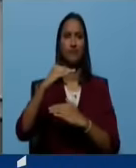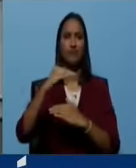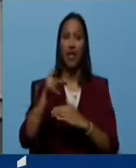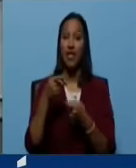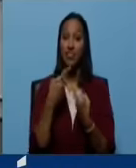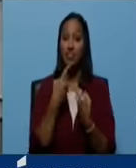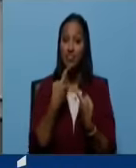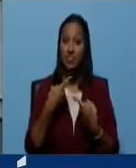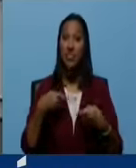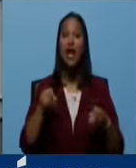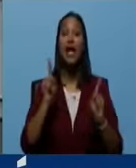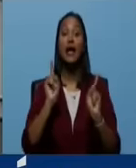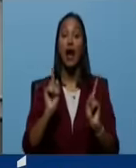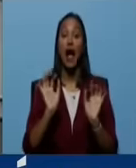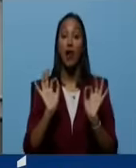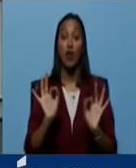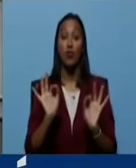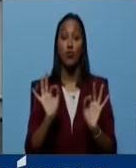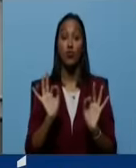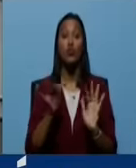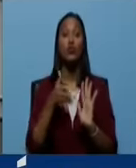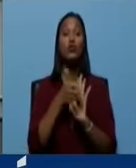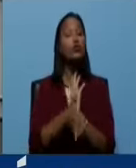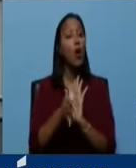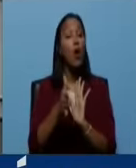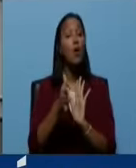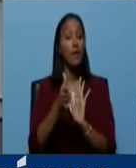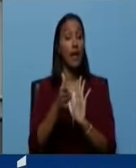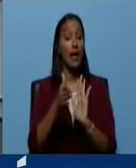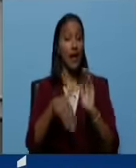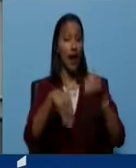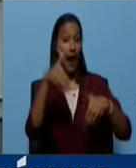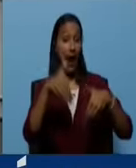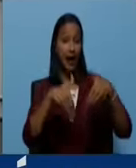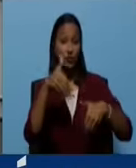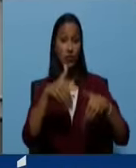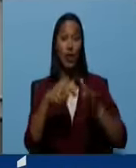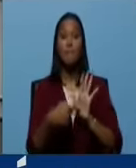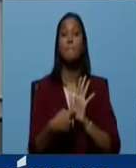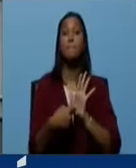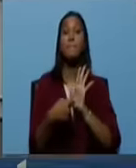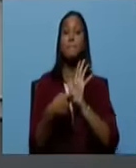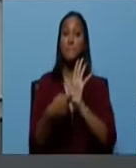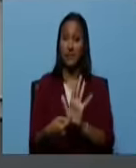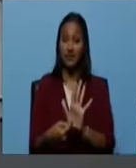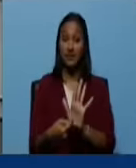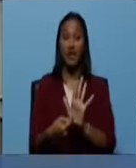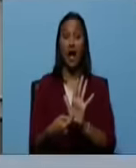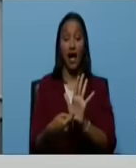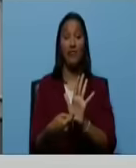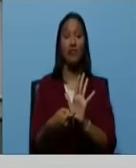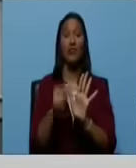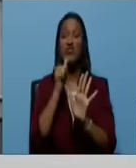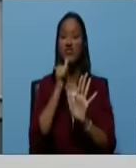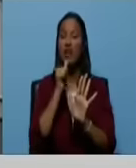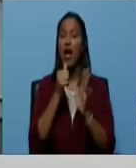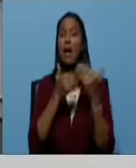el recurso contencioso electoral presentado por el ciudadano presidente Nicolás Maduro